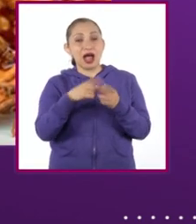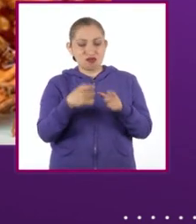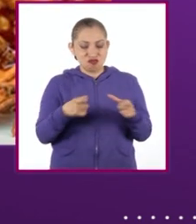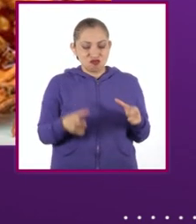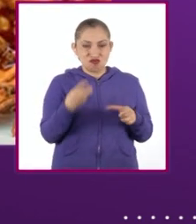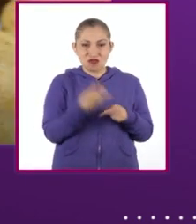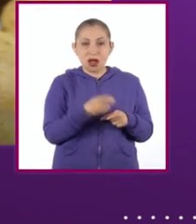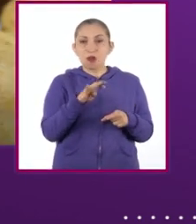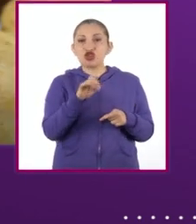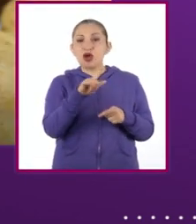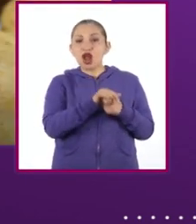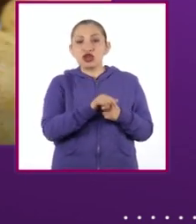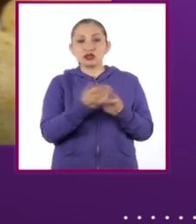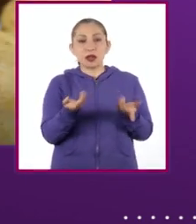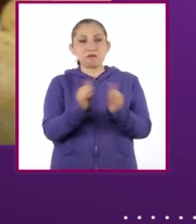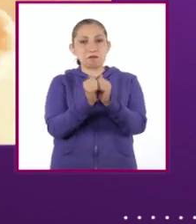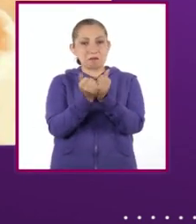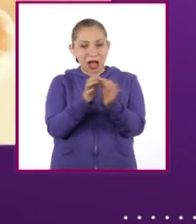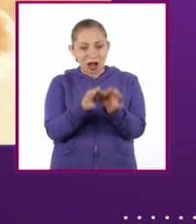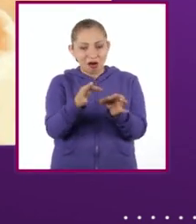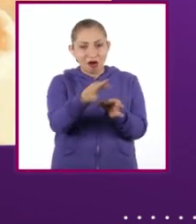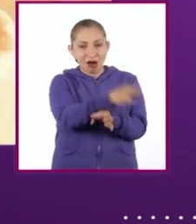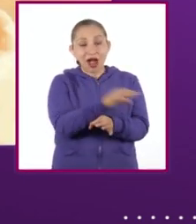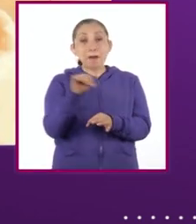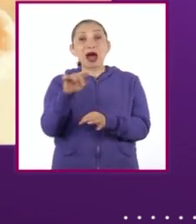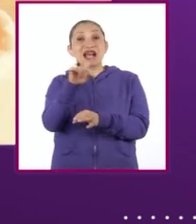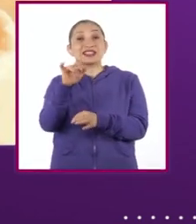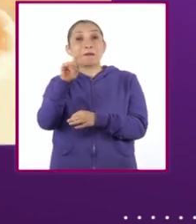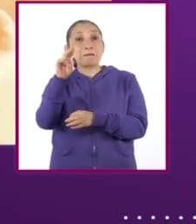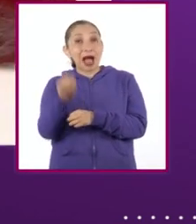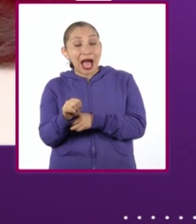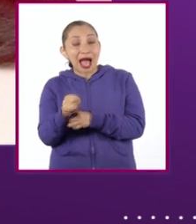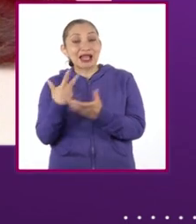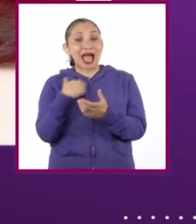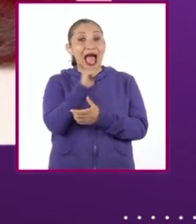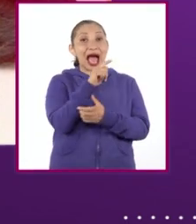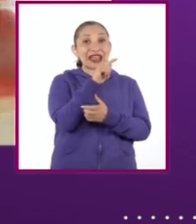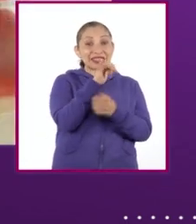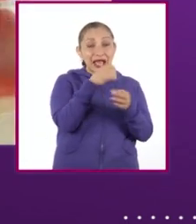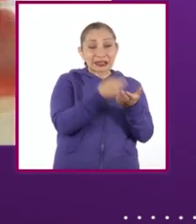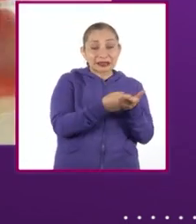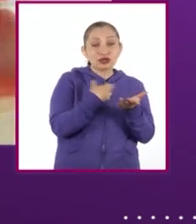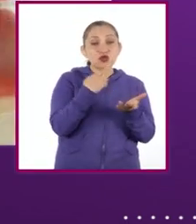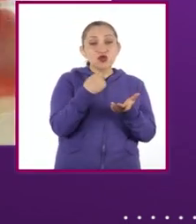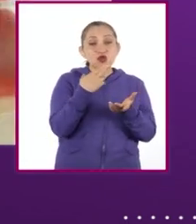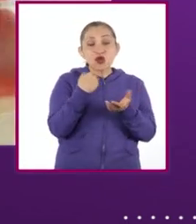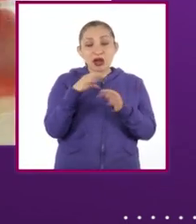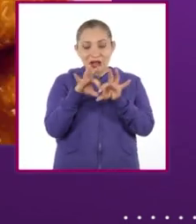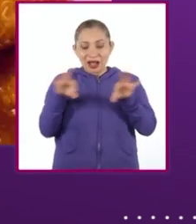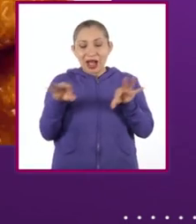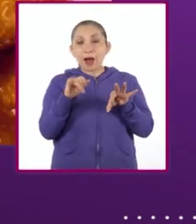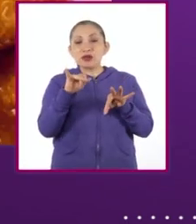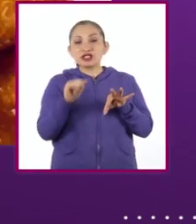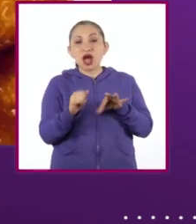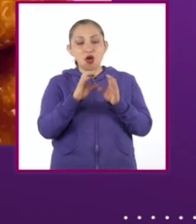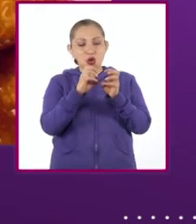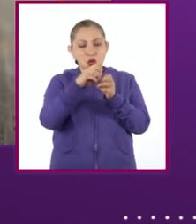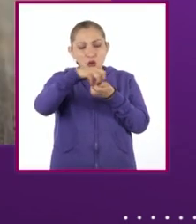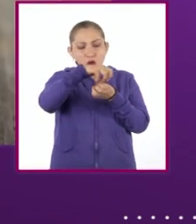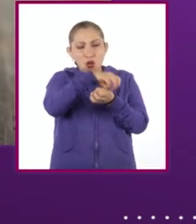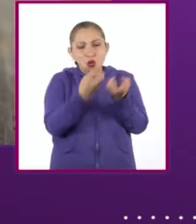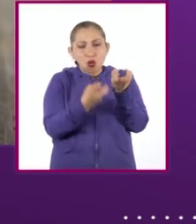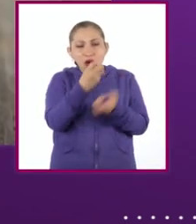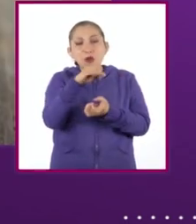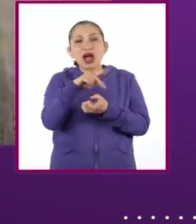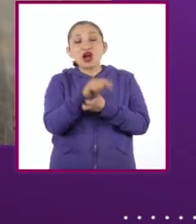buñuelos, bizcochos, mazapanes, ates, jamoncillos, muéganos,